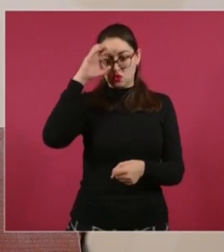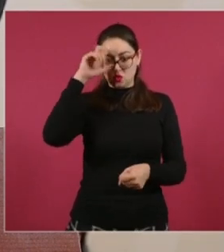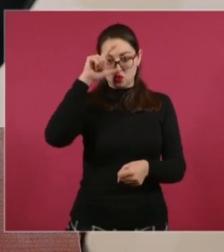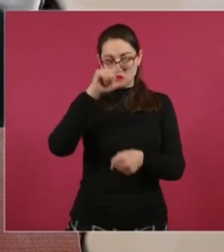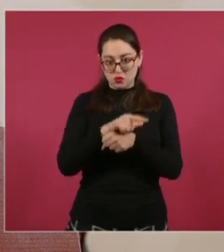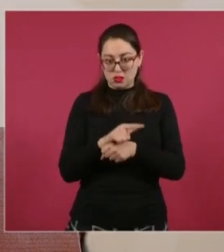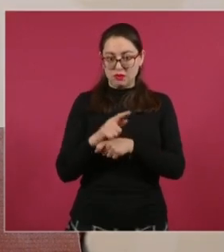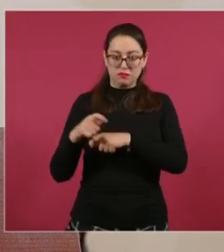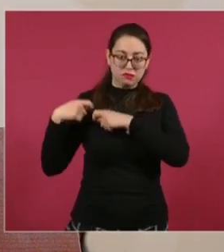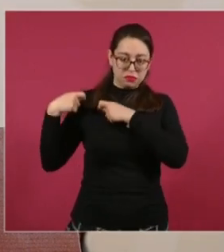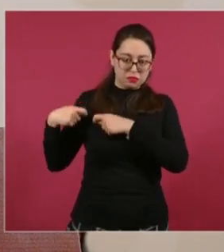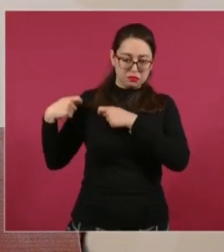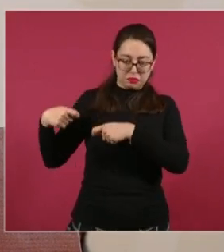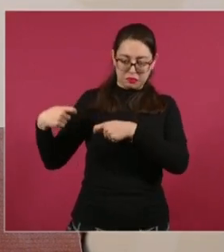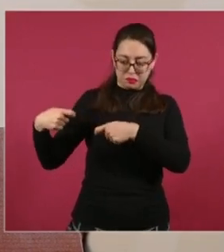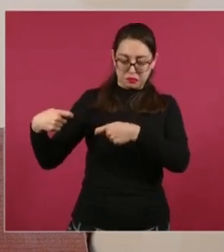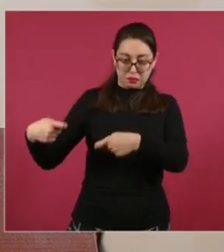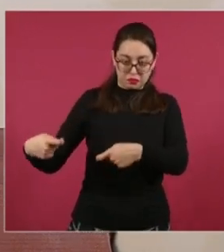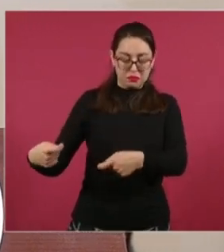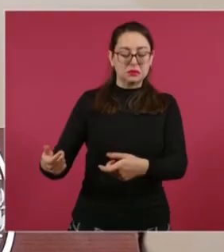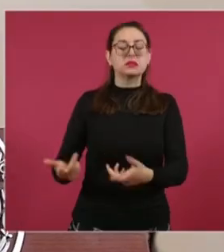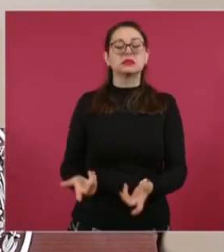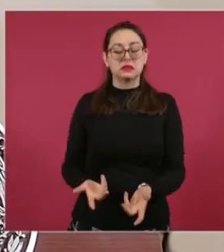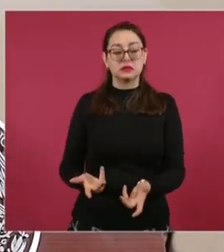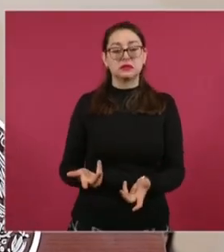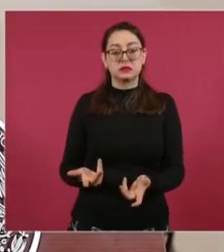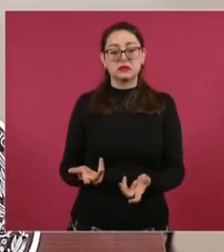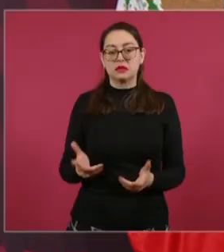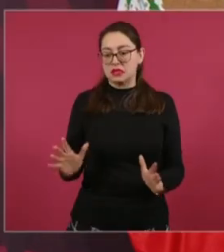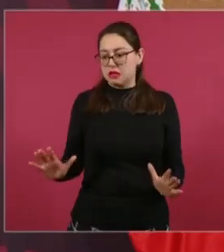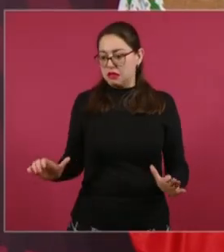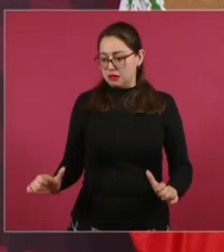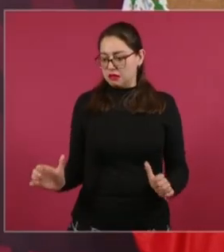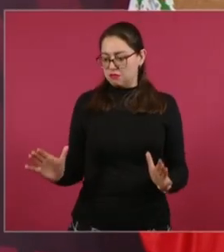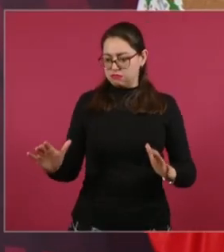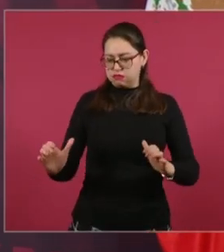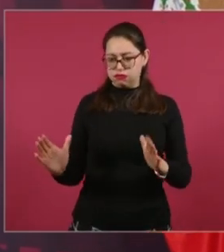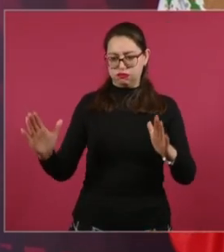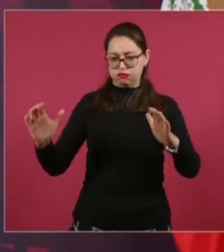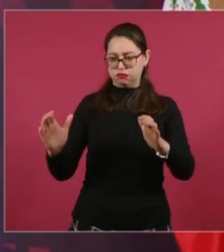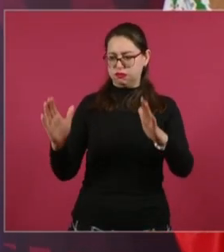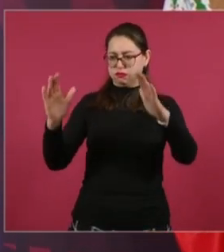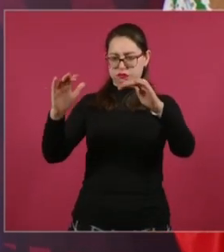herederos de civilizaciones, sí, sí, sí, y tenemos zonas arqueológicas.